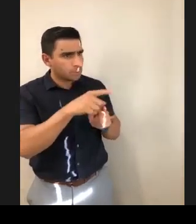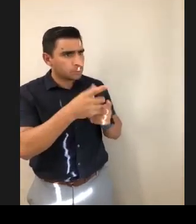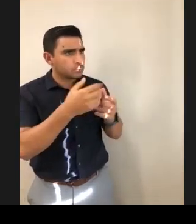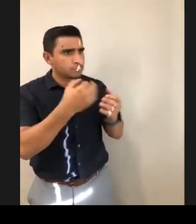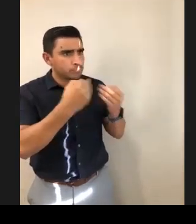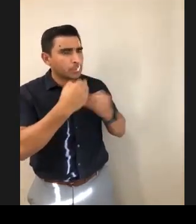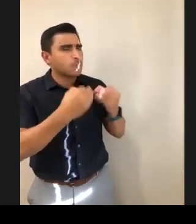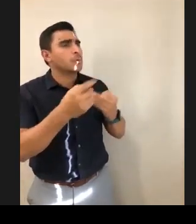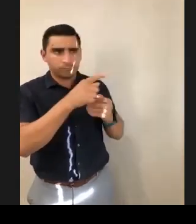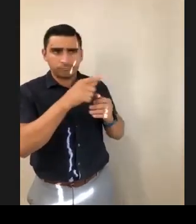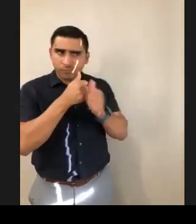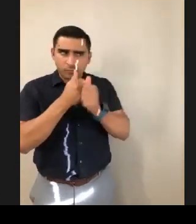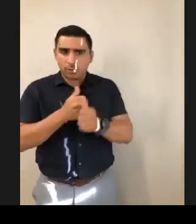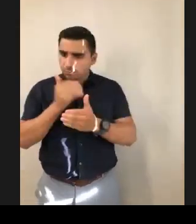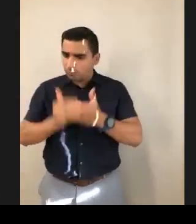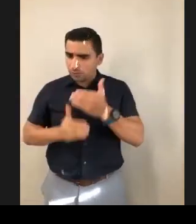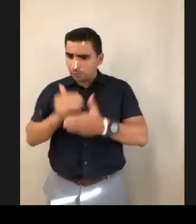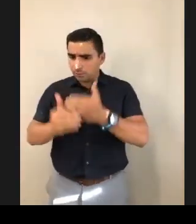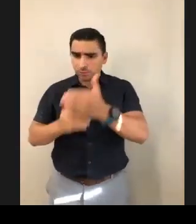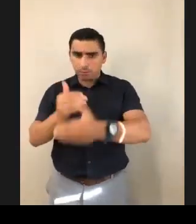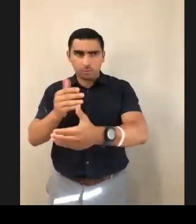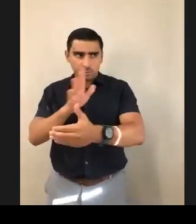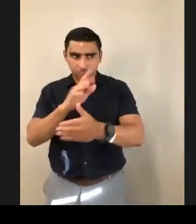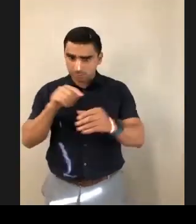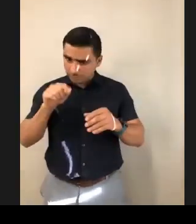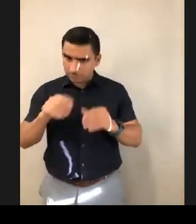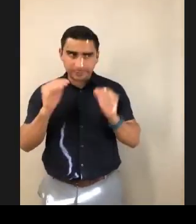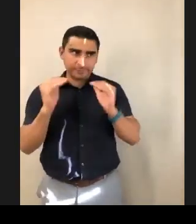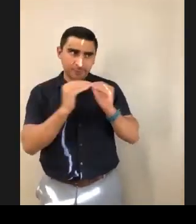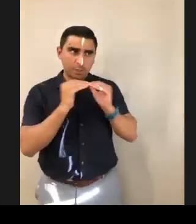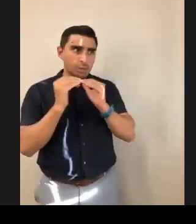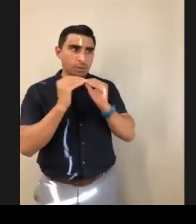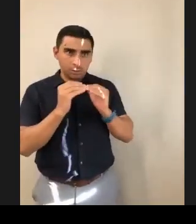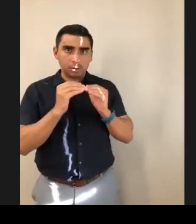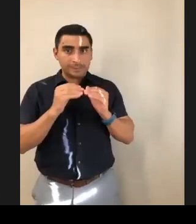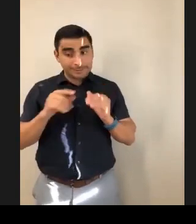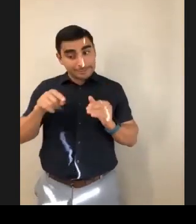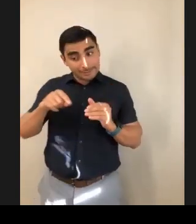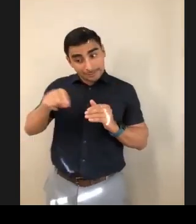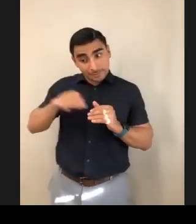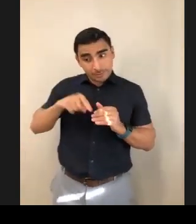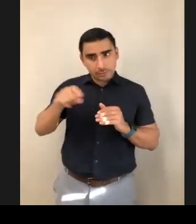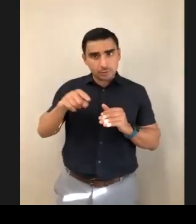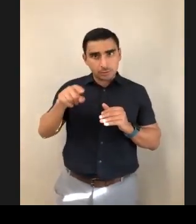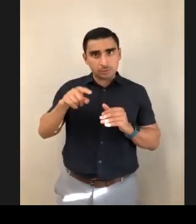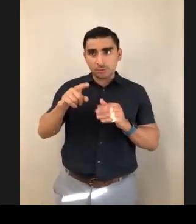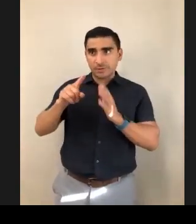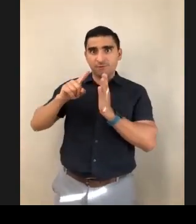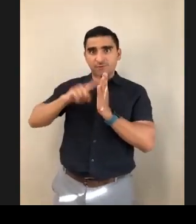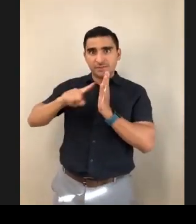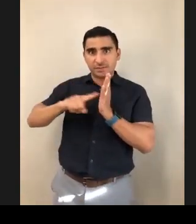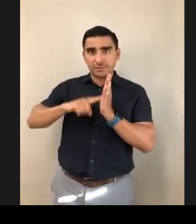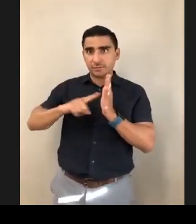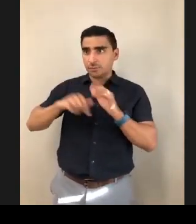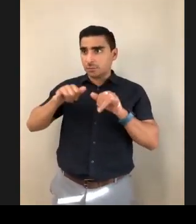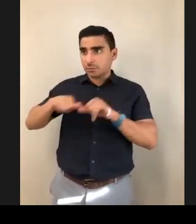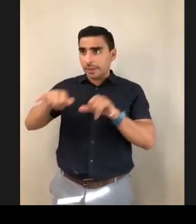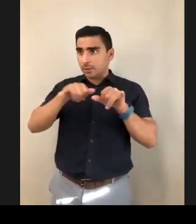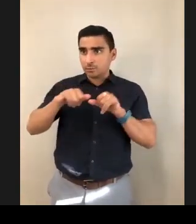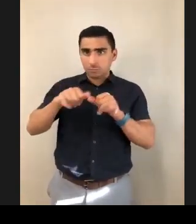cada estándar se está siguiendo, de que la investigación es exhaustiva y que sigue los